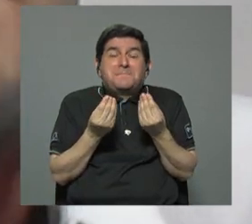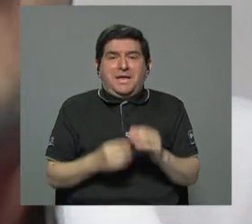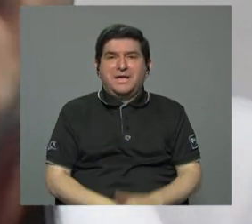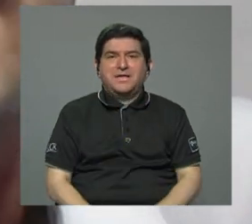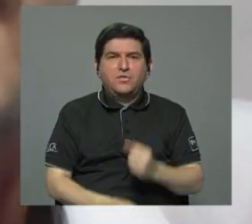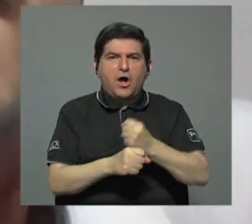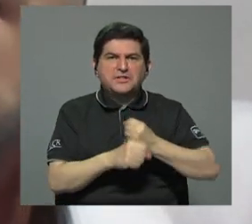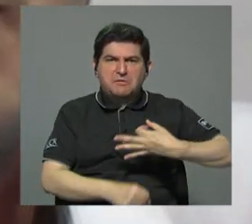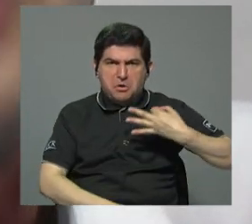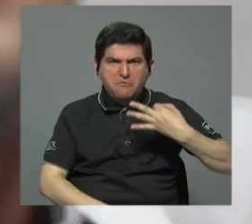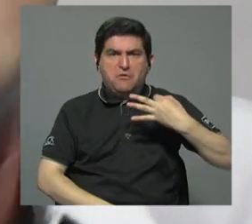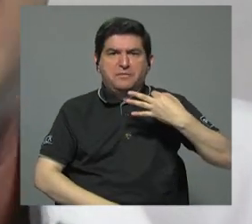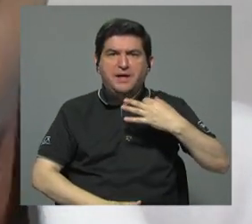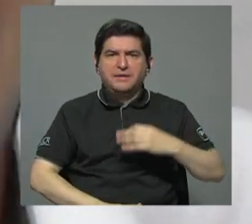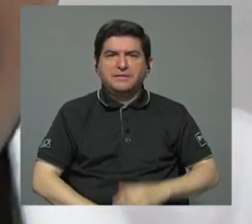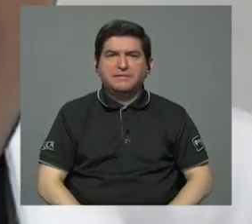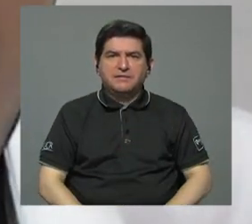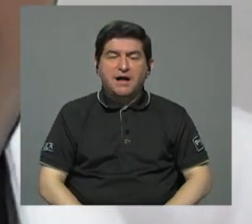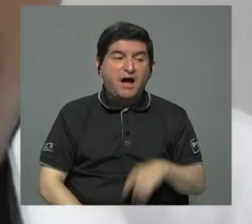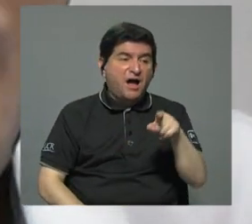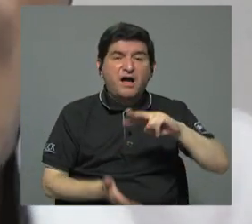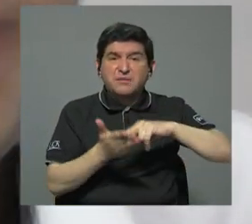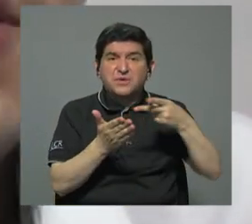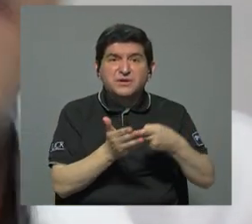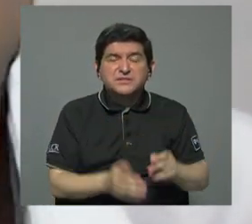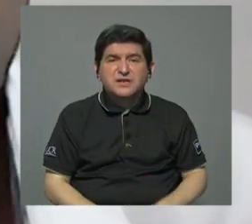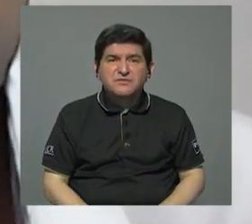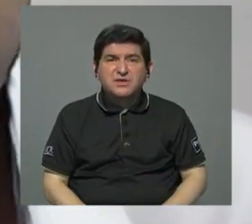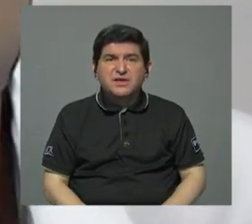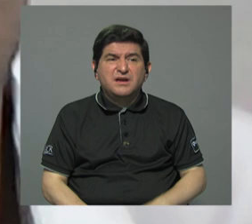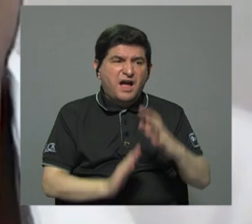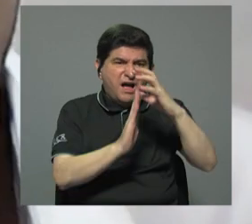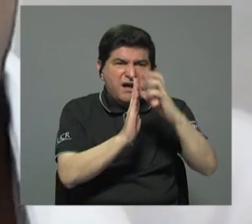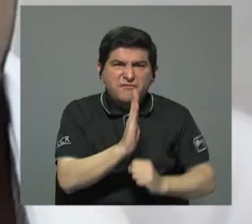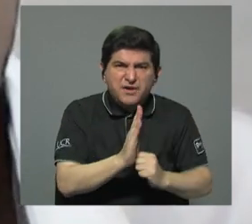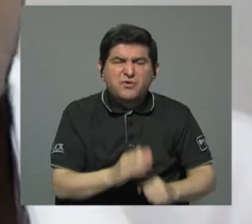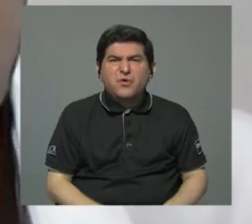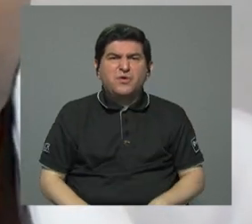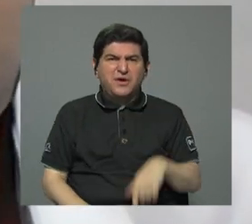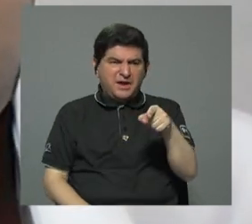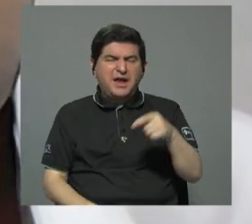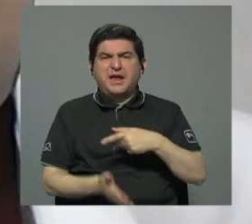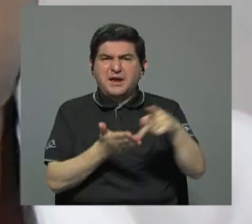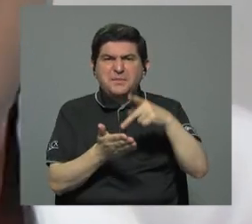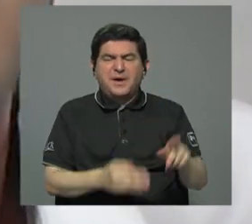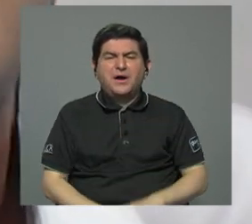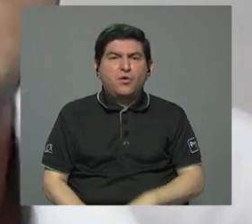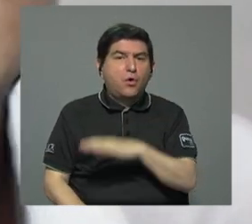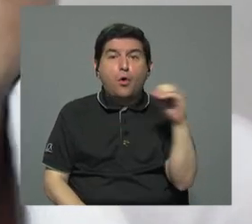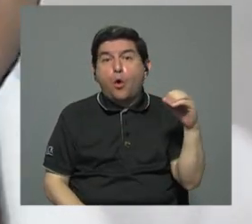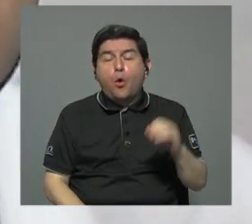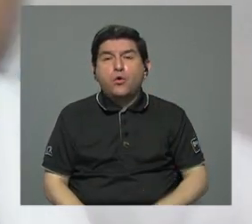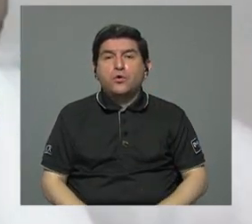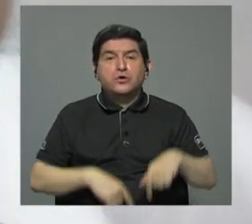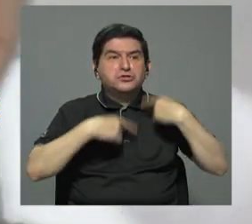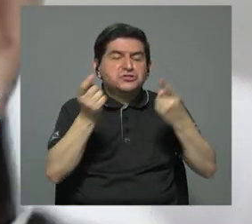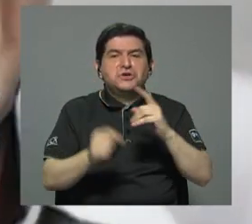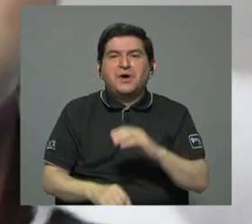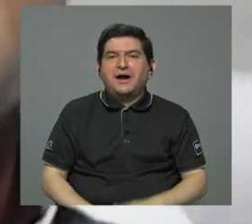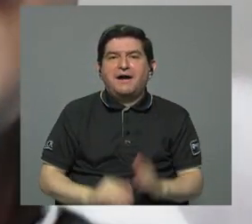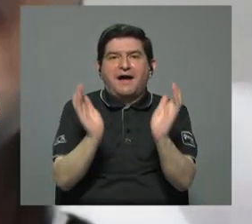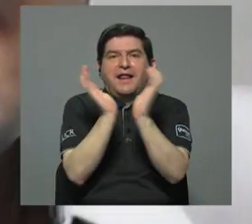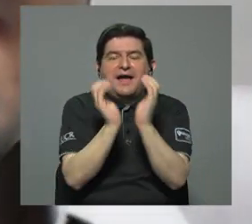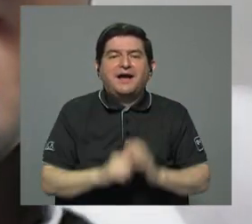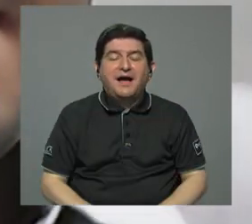a formalizarse porque le quitan el salario o porque vas a la caja y te hacen un cobro retroactivo. ¿Verdad? ¿Bajo cuáles argumentos? Entonces,